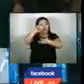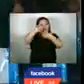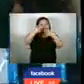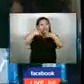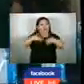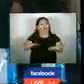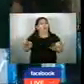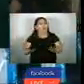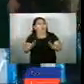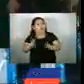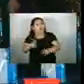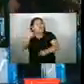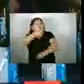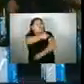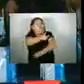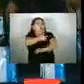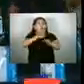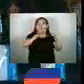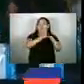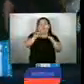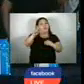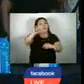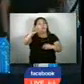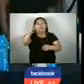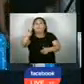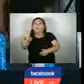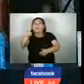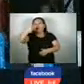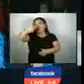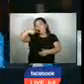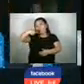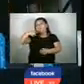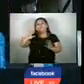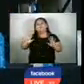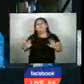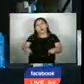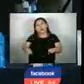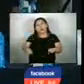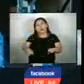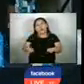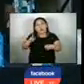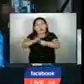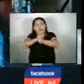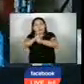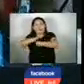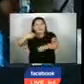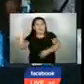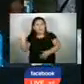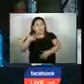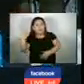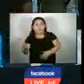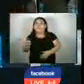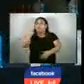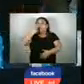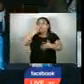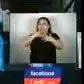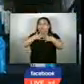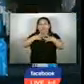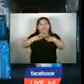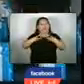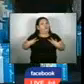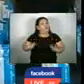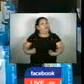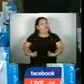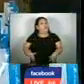objetivo de las vacunas, sino contra la polimerasa viral, una enzima necesaria para que el virus haga copias de sí mismo,